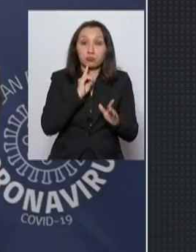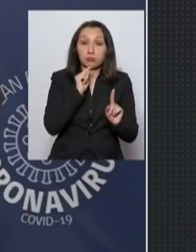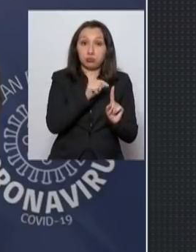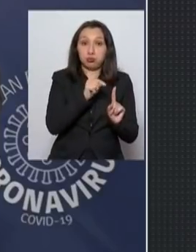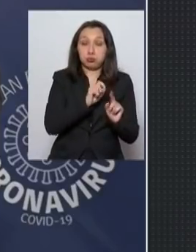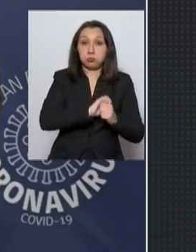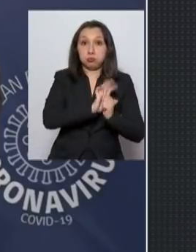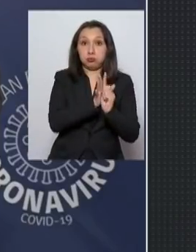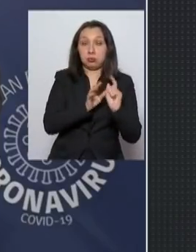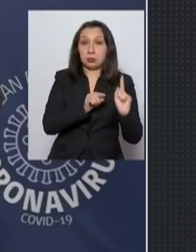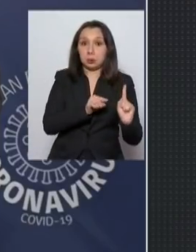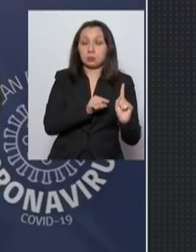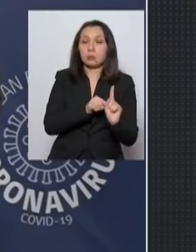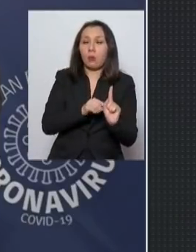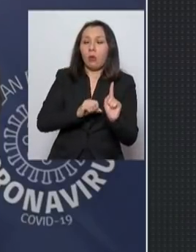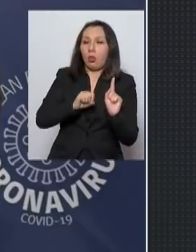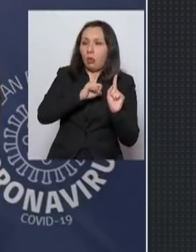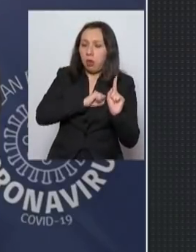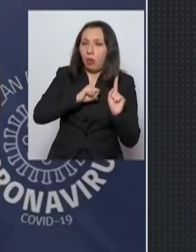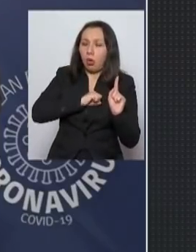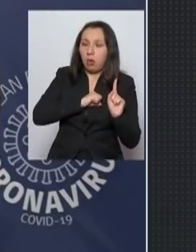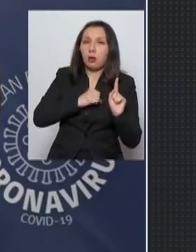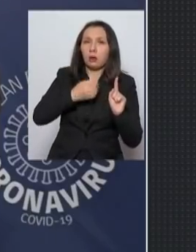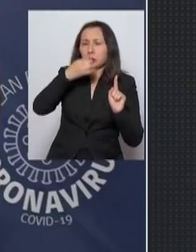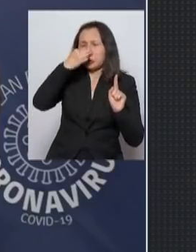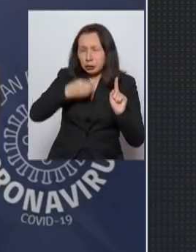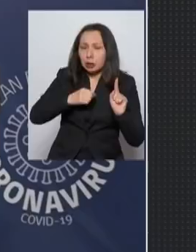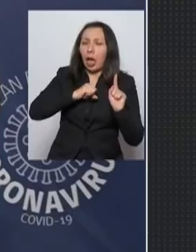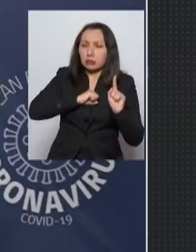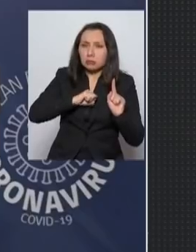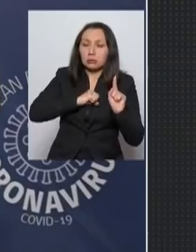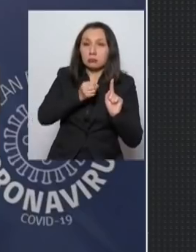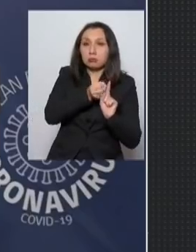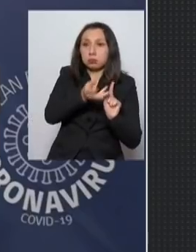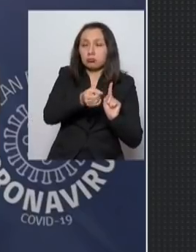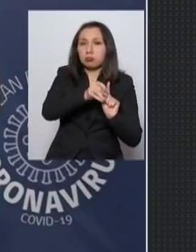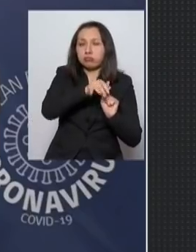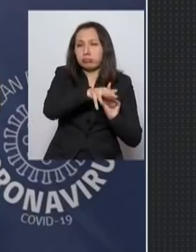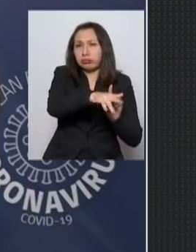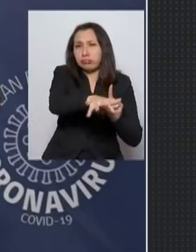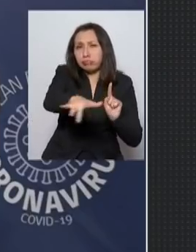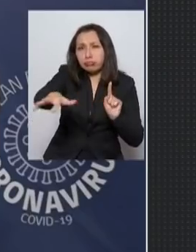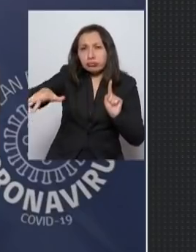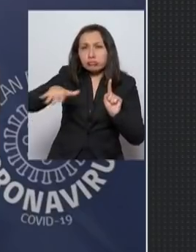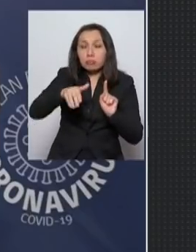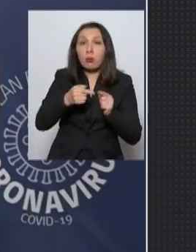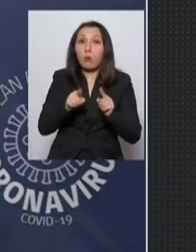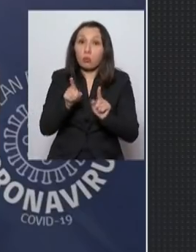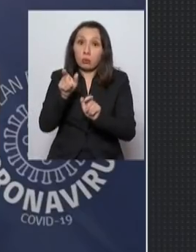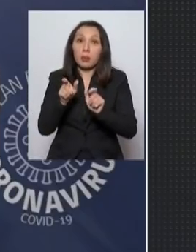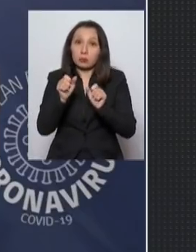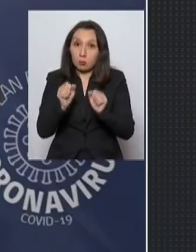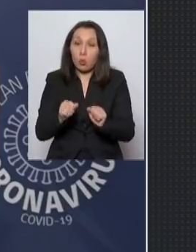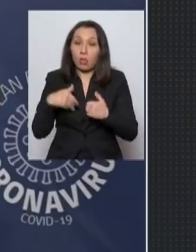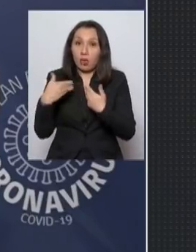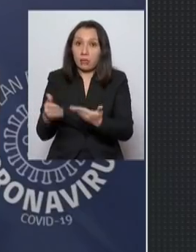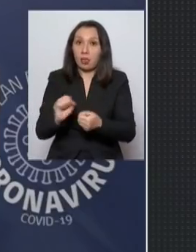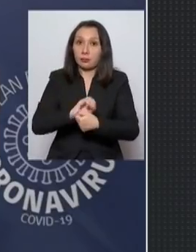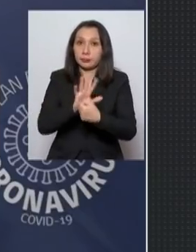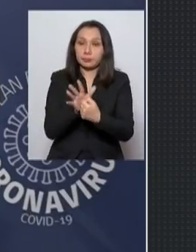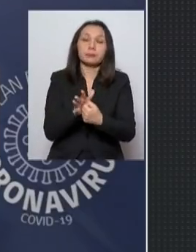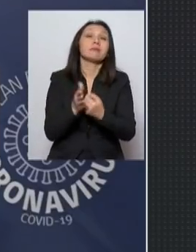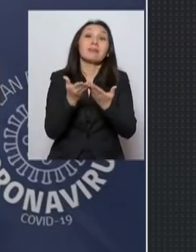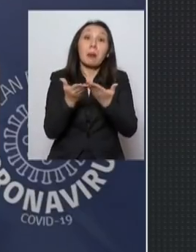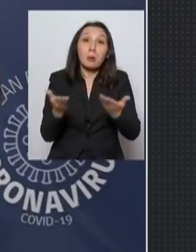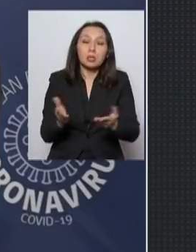tiene la enfermedad y está tosiendo, estornudando y con ello eliminando y contagiando a otros potencialmente del virus. Y es por eso